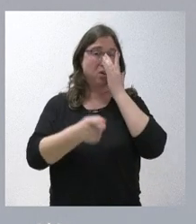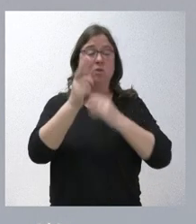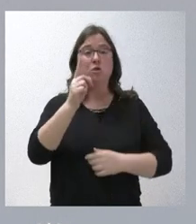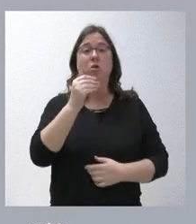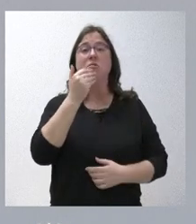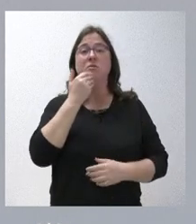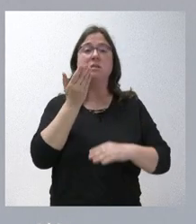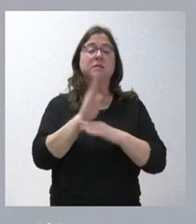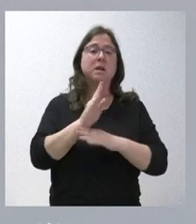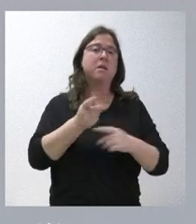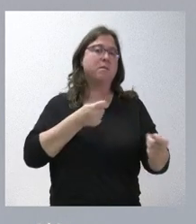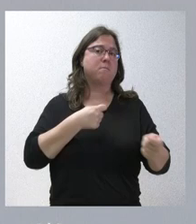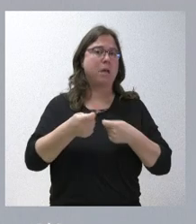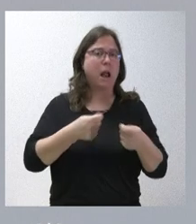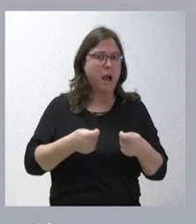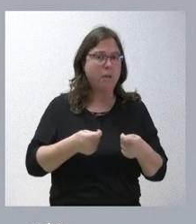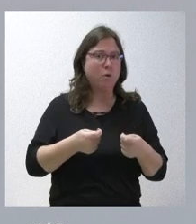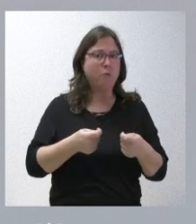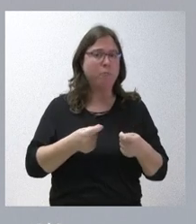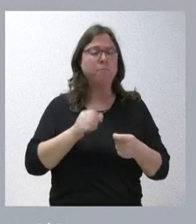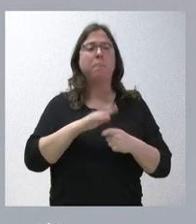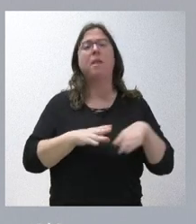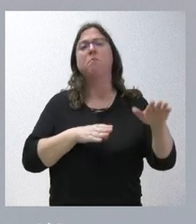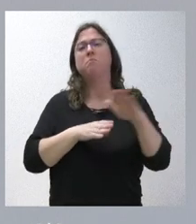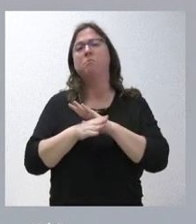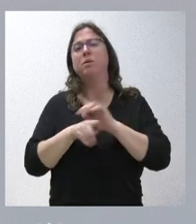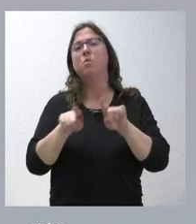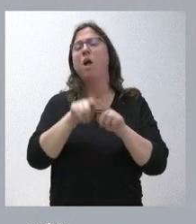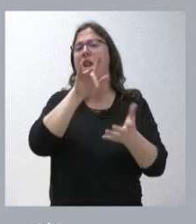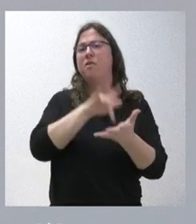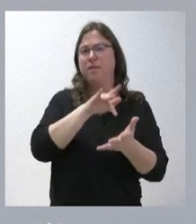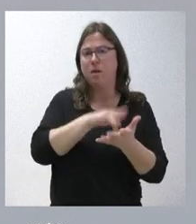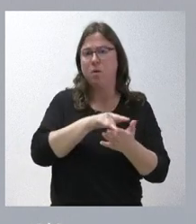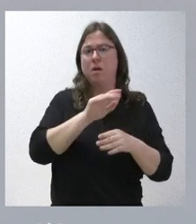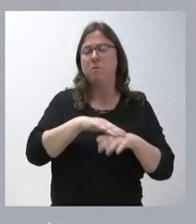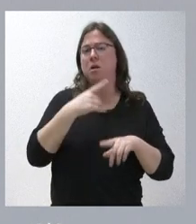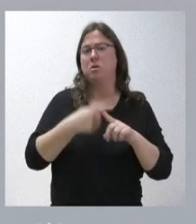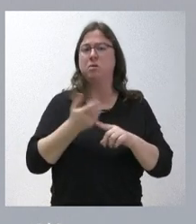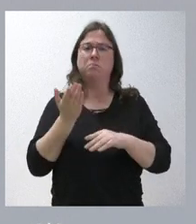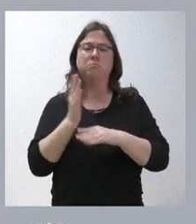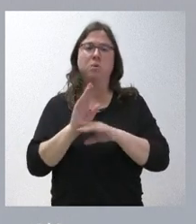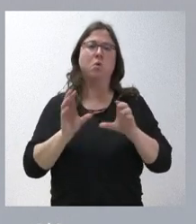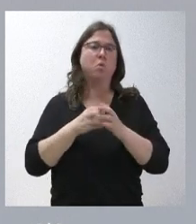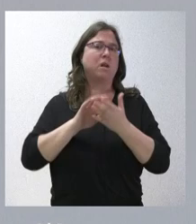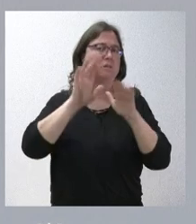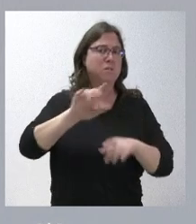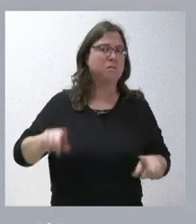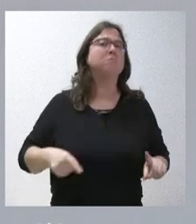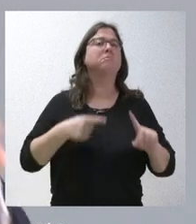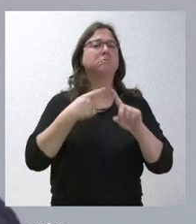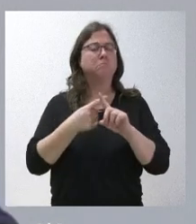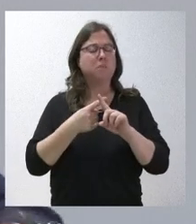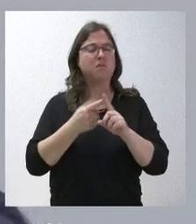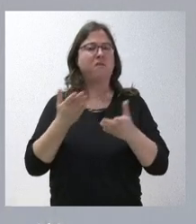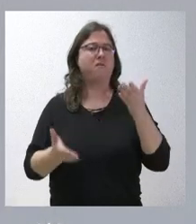presentamos ante un mercado a solicitar el acceso a nivel de endeudamiento A aquello que presentamos de la junta de Castilla León sino también presentar una